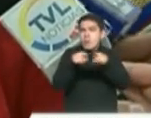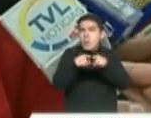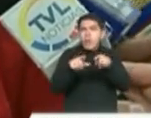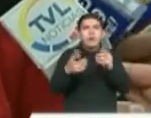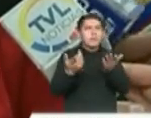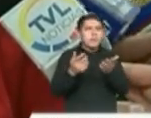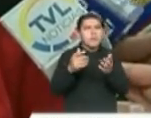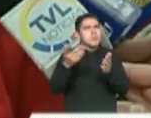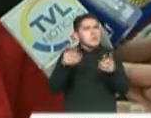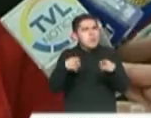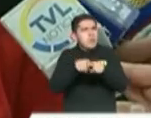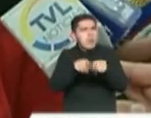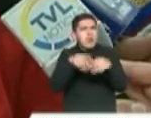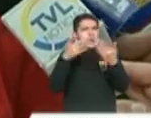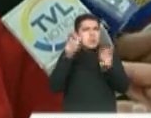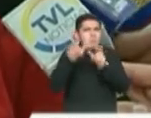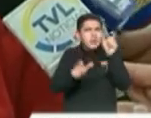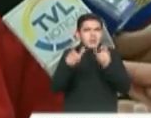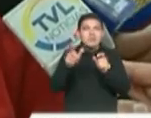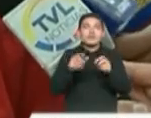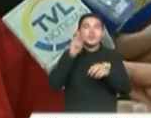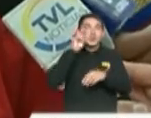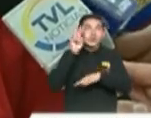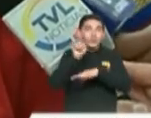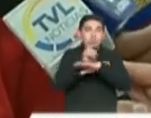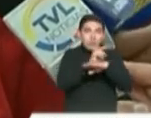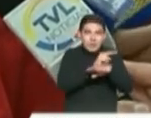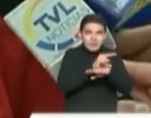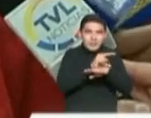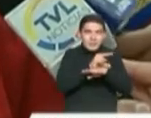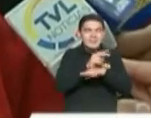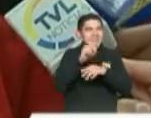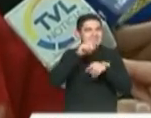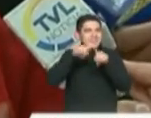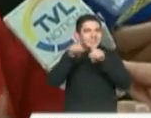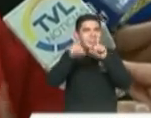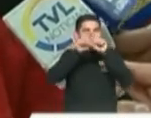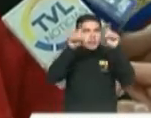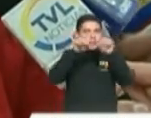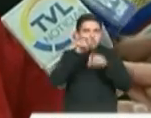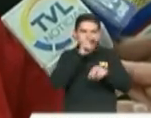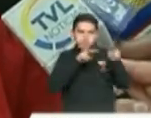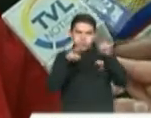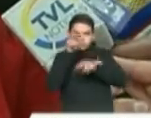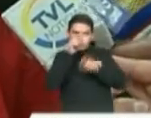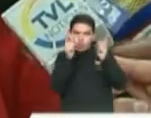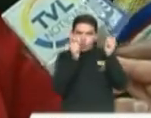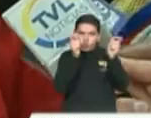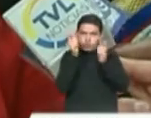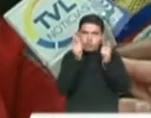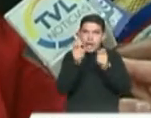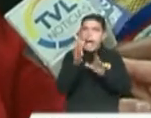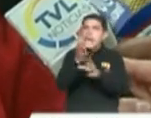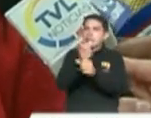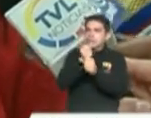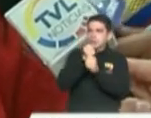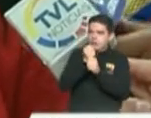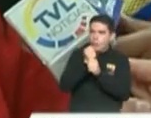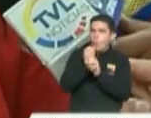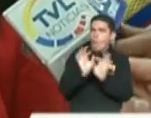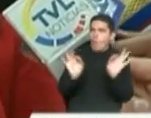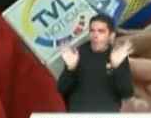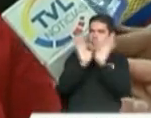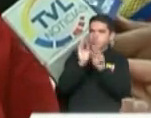pero que serán aprobados por la supertendencia compañías valores y seguros esa es la garantía de los ciudadanos que tenemos usuarios de medicina